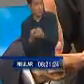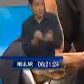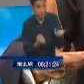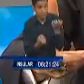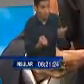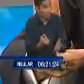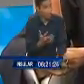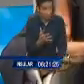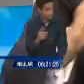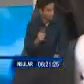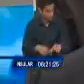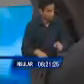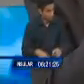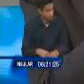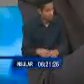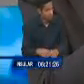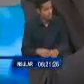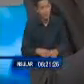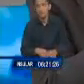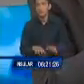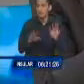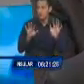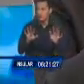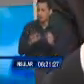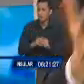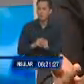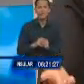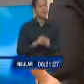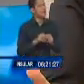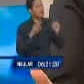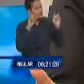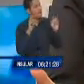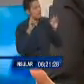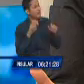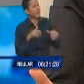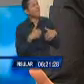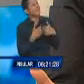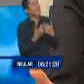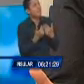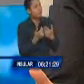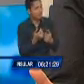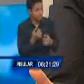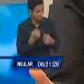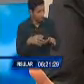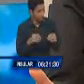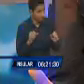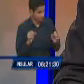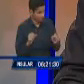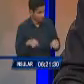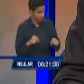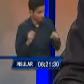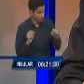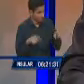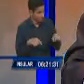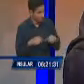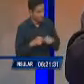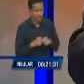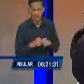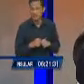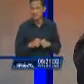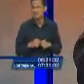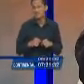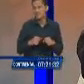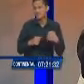Así es. Ahora, el tema es... ¿Tenemos los datos? Yo creo que deben haber, porque te digo que